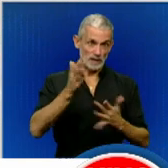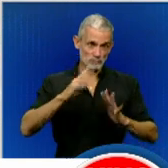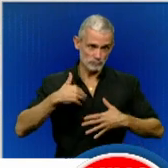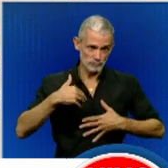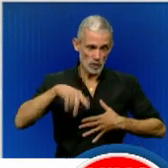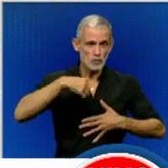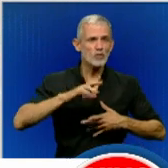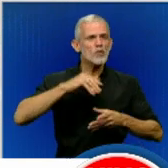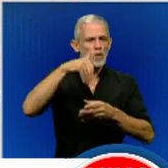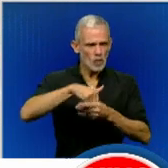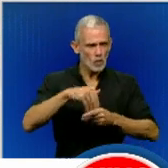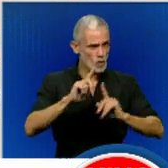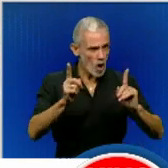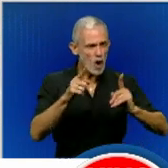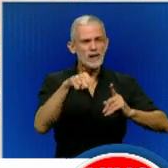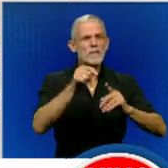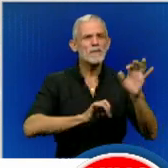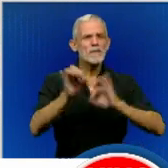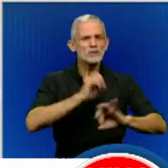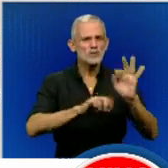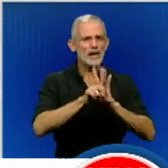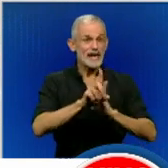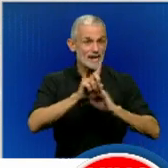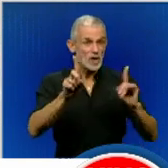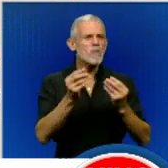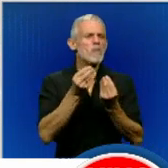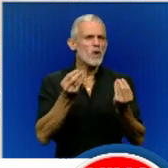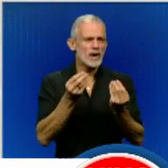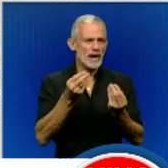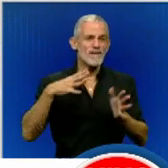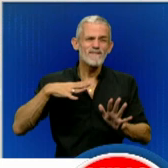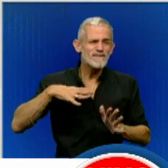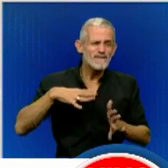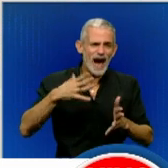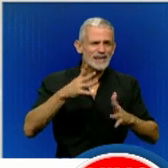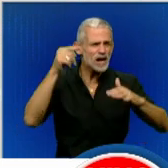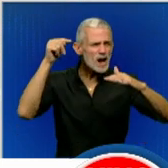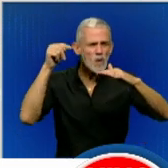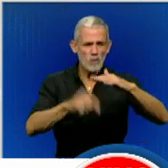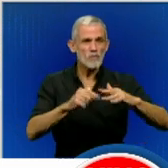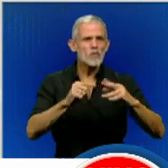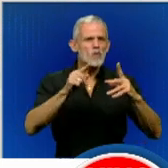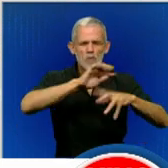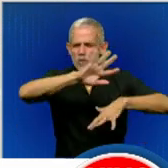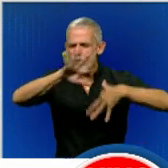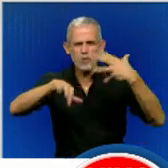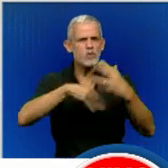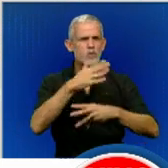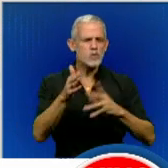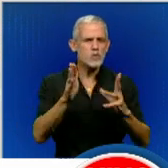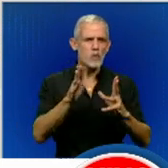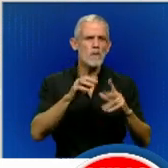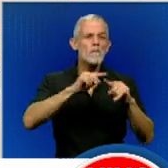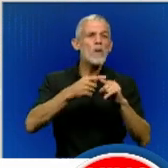nosotros nos acompañamos el check es que creemos aquí aún en lo más profundo de la crisis cada